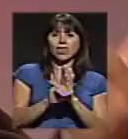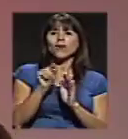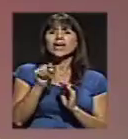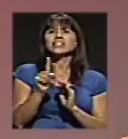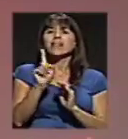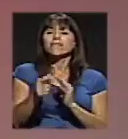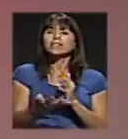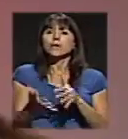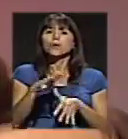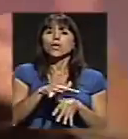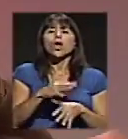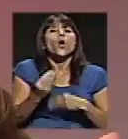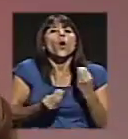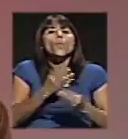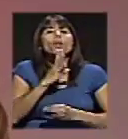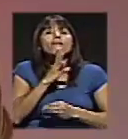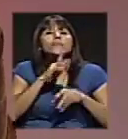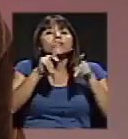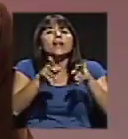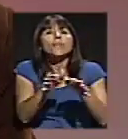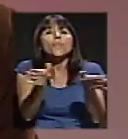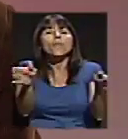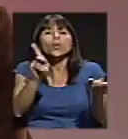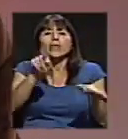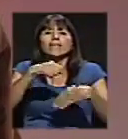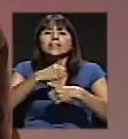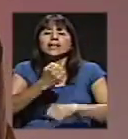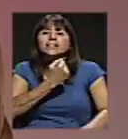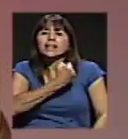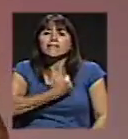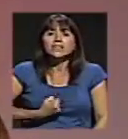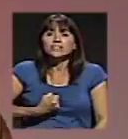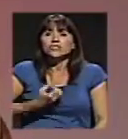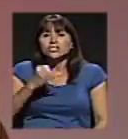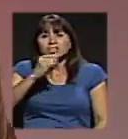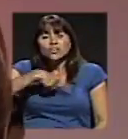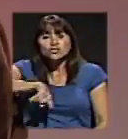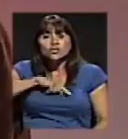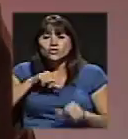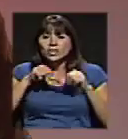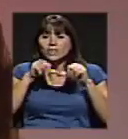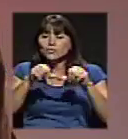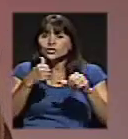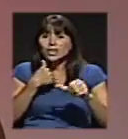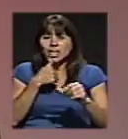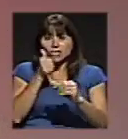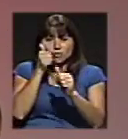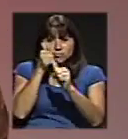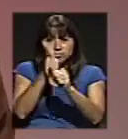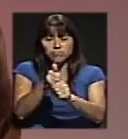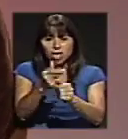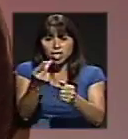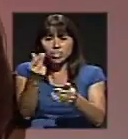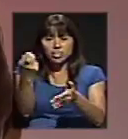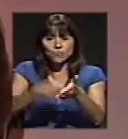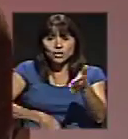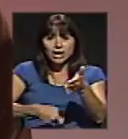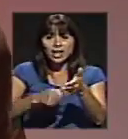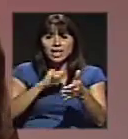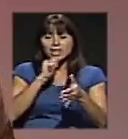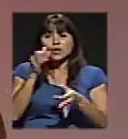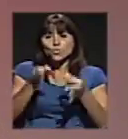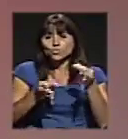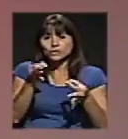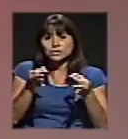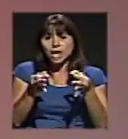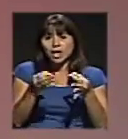hablar al pueblo de hacer sacrificios si seguimos teniendo una estructura tributaria totalmente injusta, donde solo se